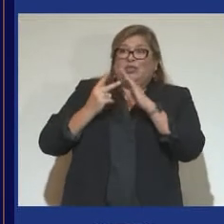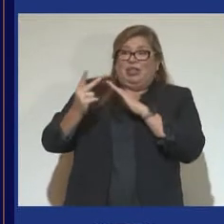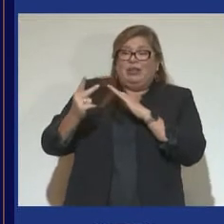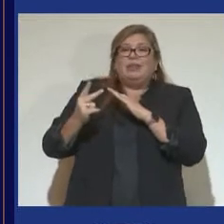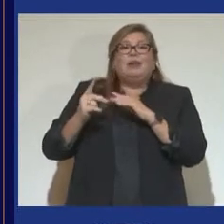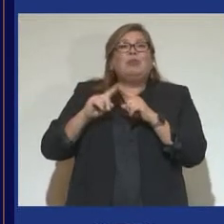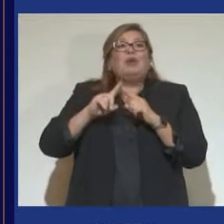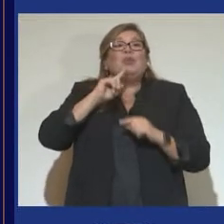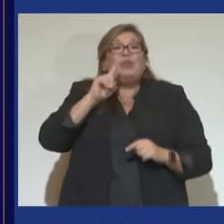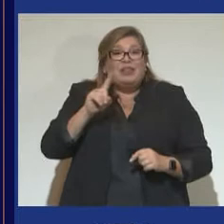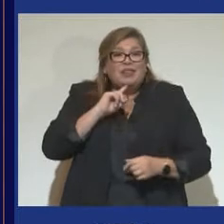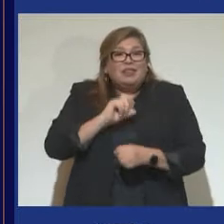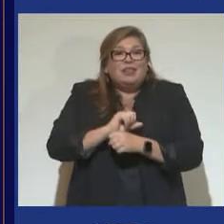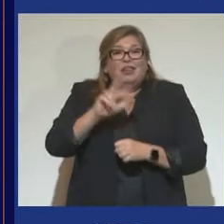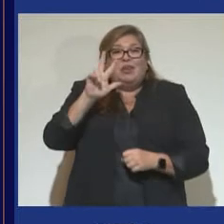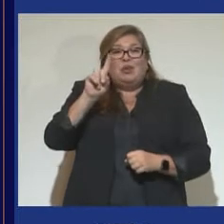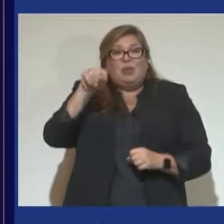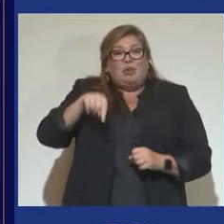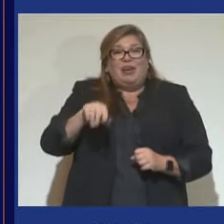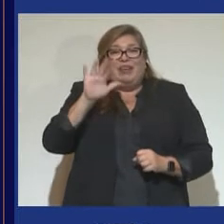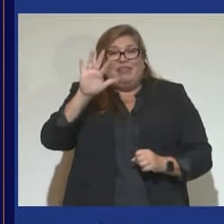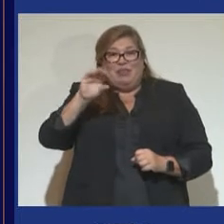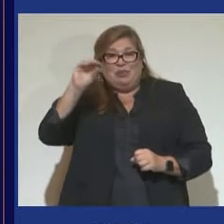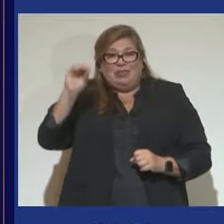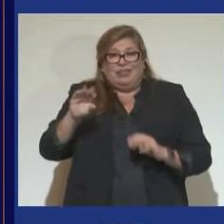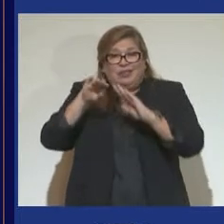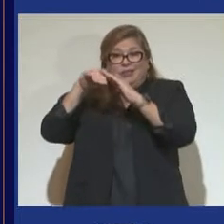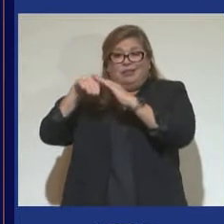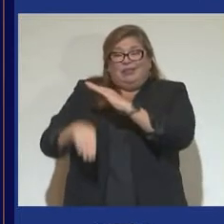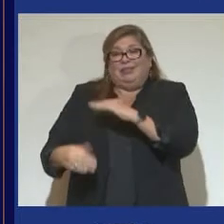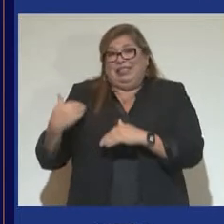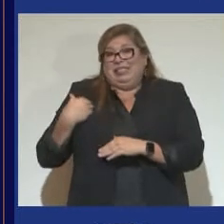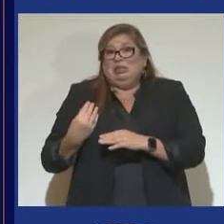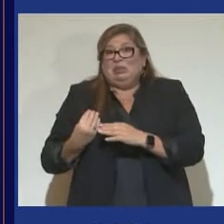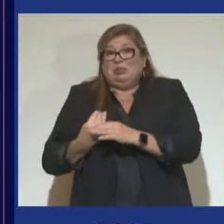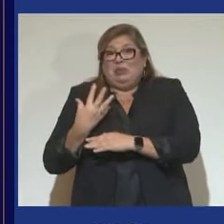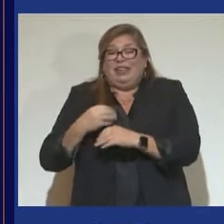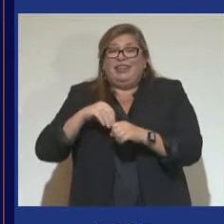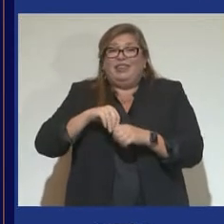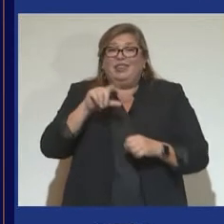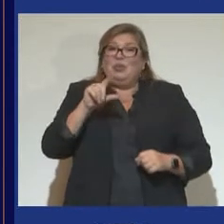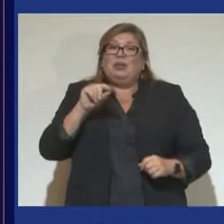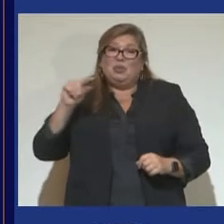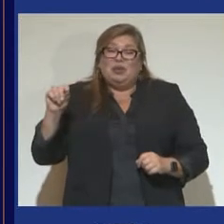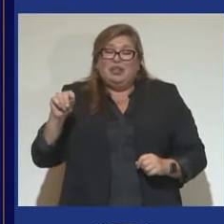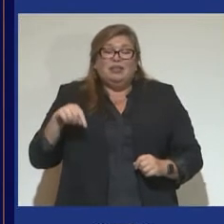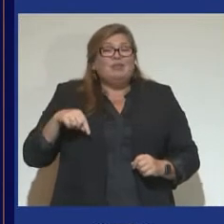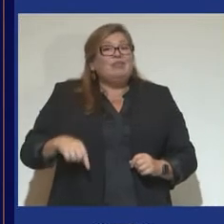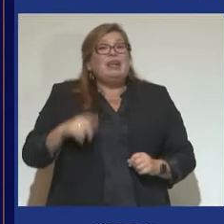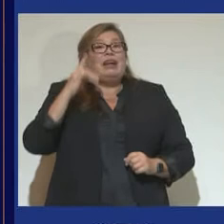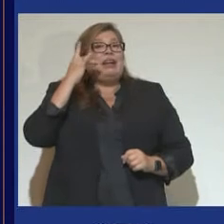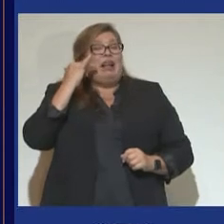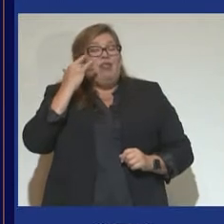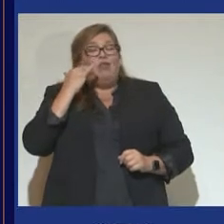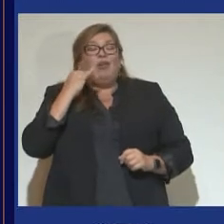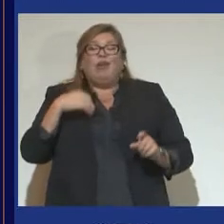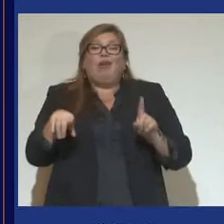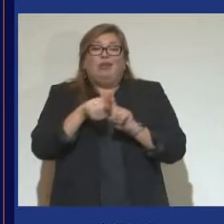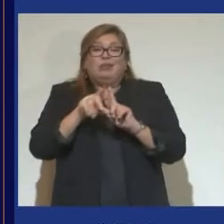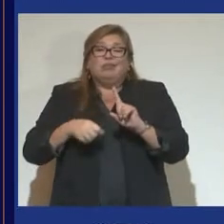manifestó más agudamente con el 31.5 por ciento en la primavera del